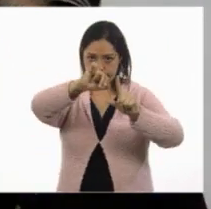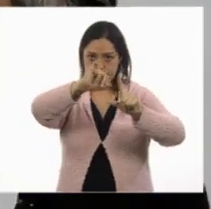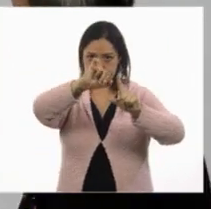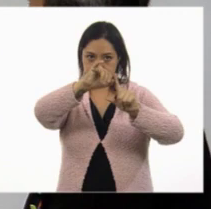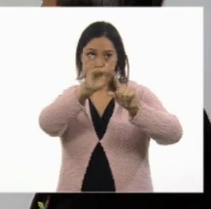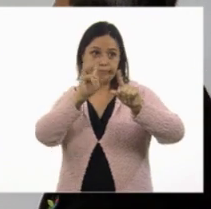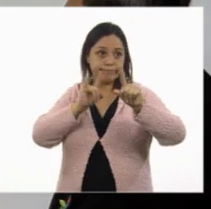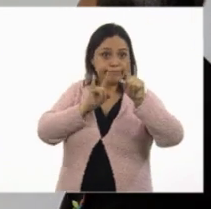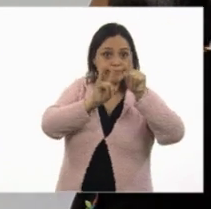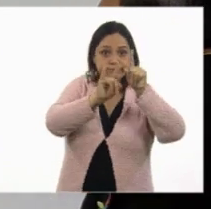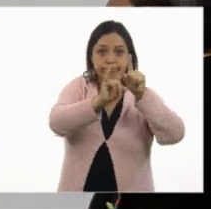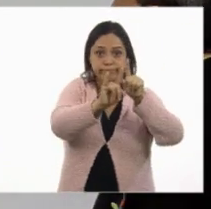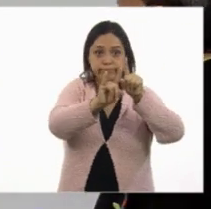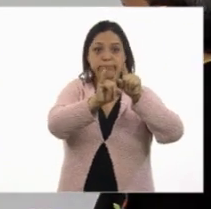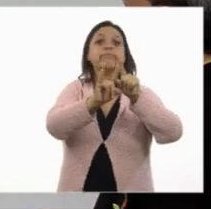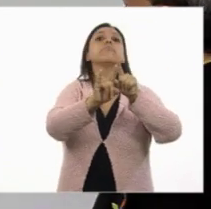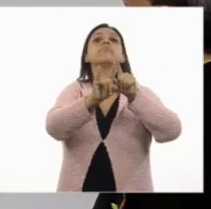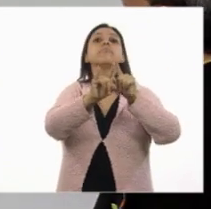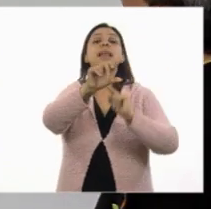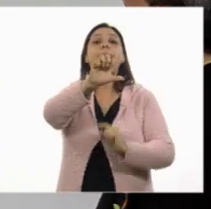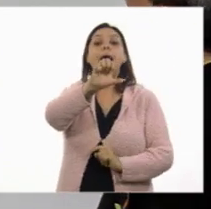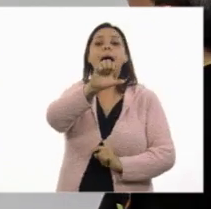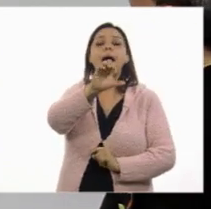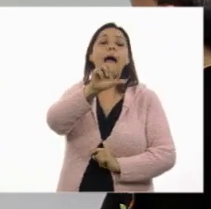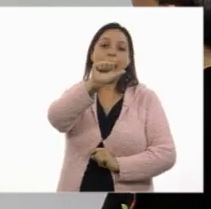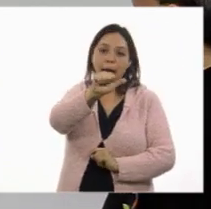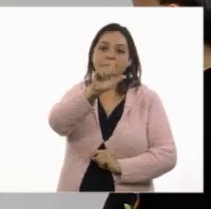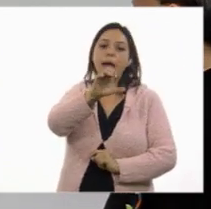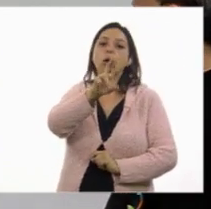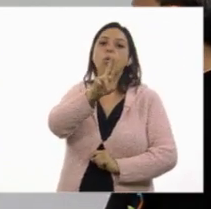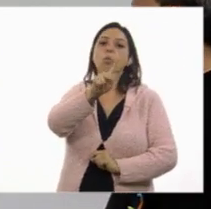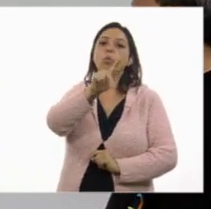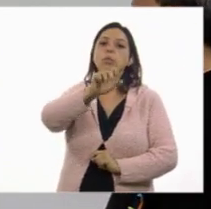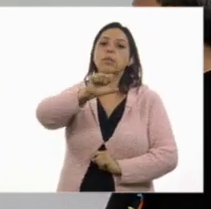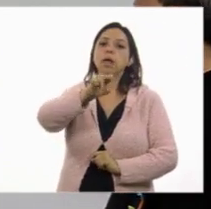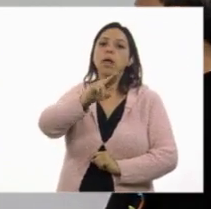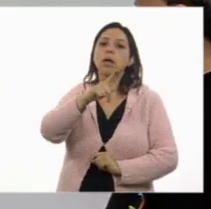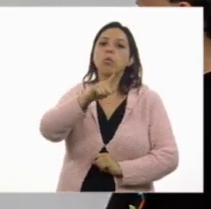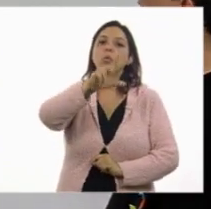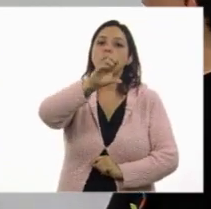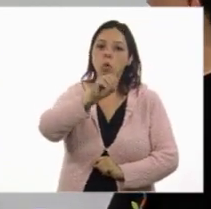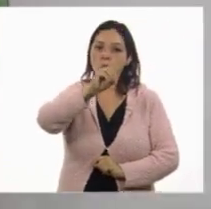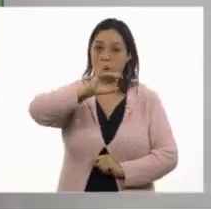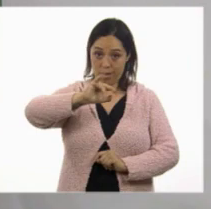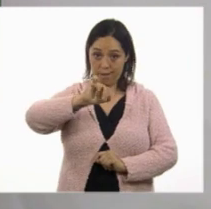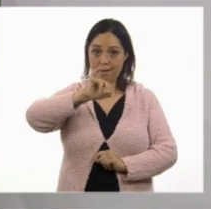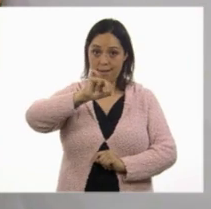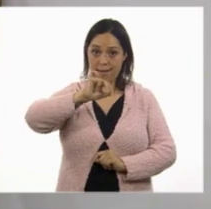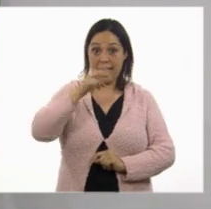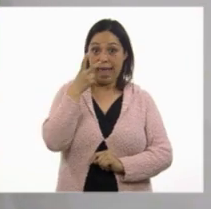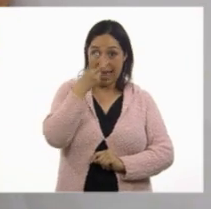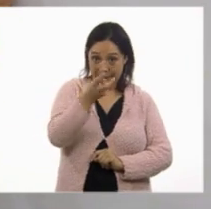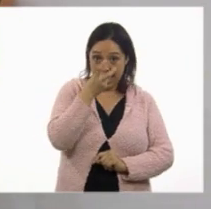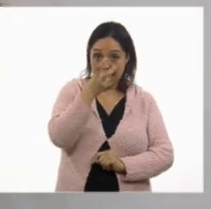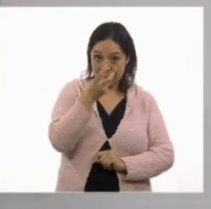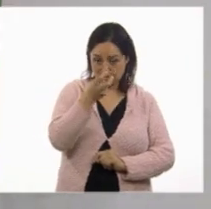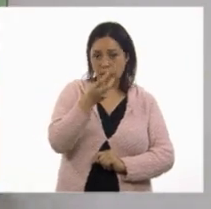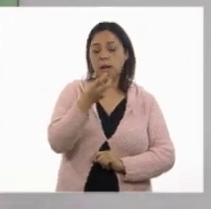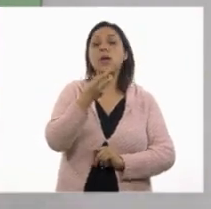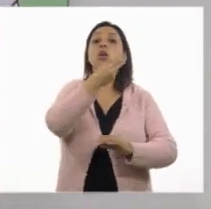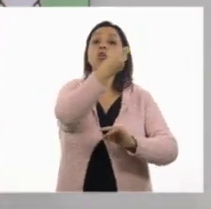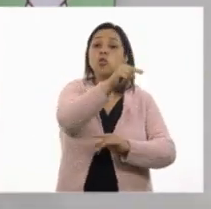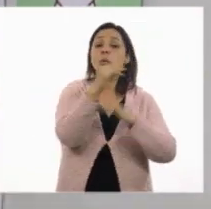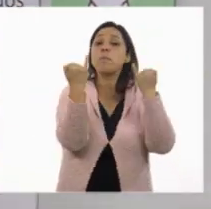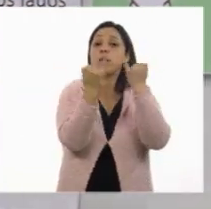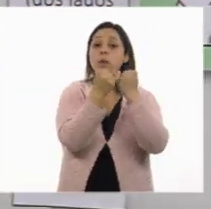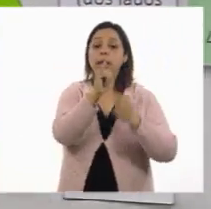en la parte donde dice acutángulo. Entonces es un ángulo isósceles. Y